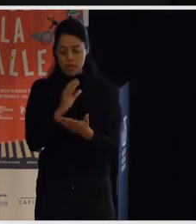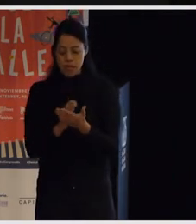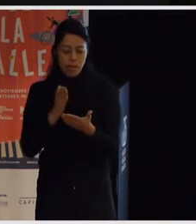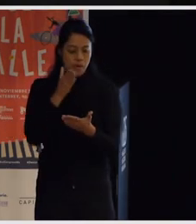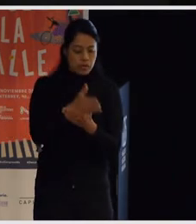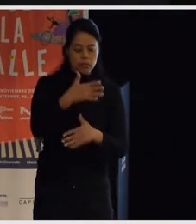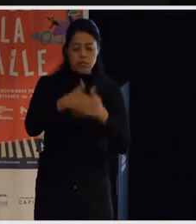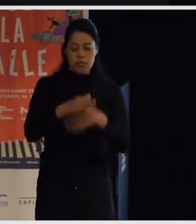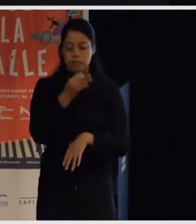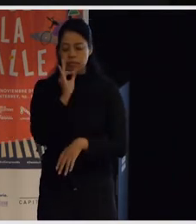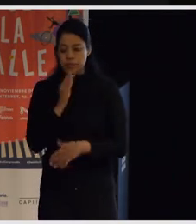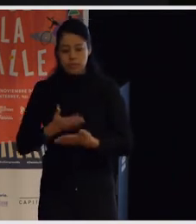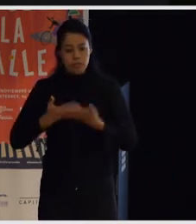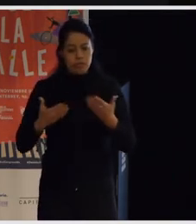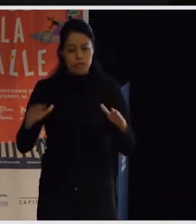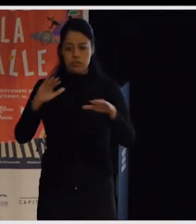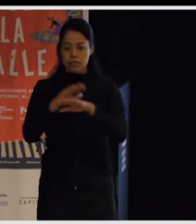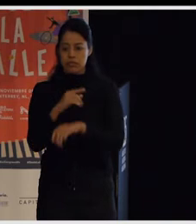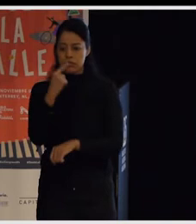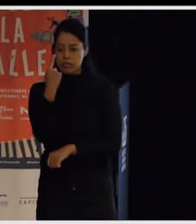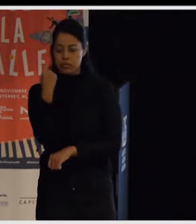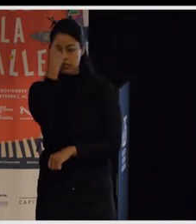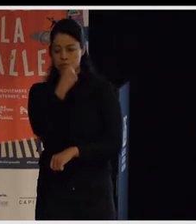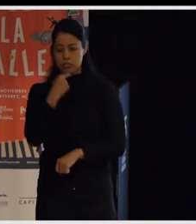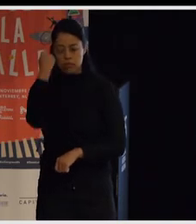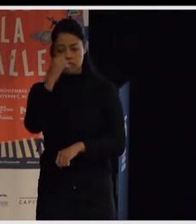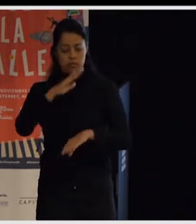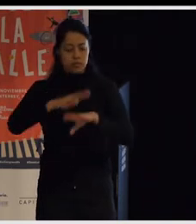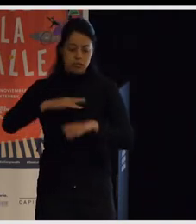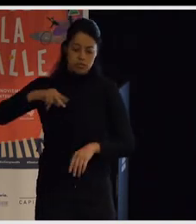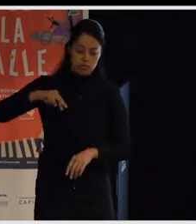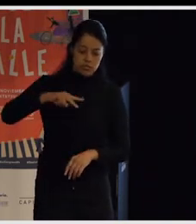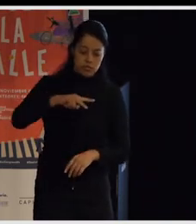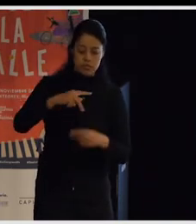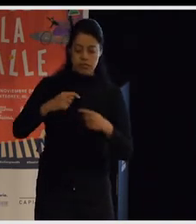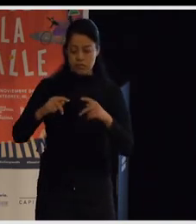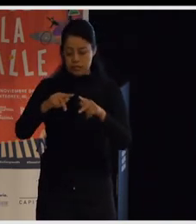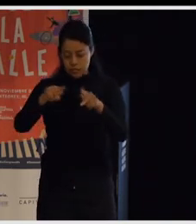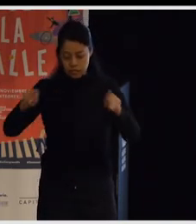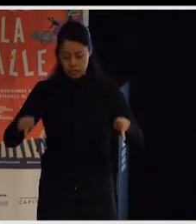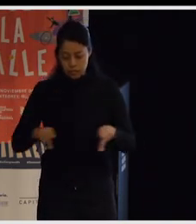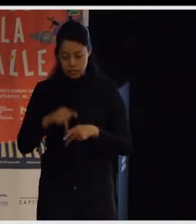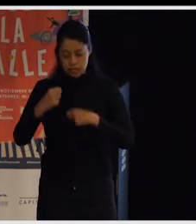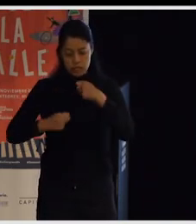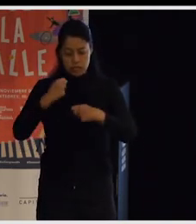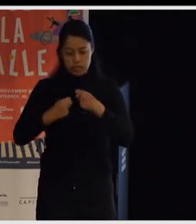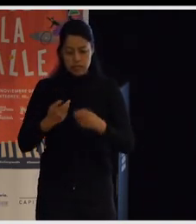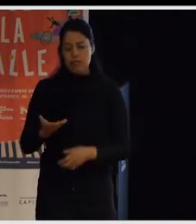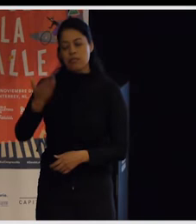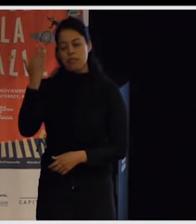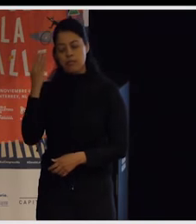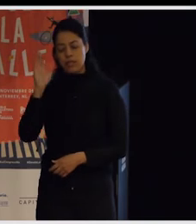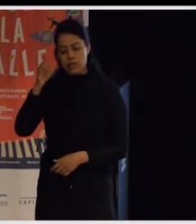te tardas más de una hora no las plazas comerciales empiezan a surgir las plazas comerciales en cuernavaca también teníamos una